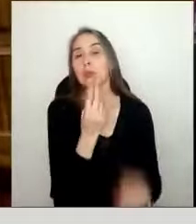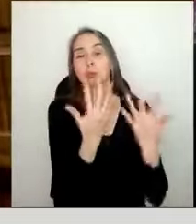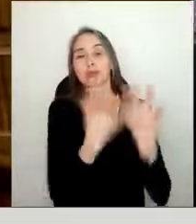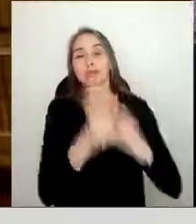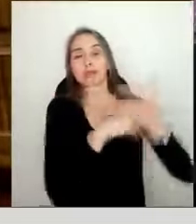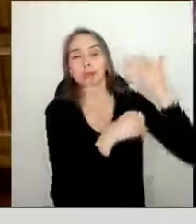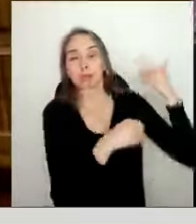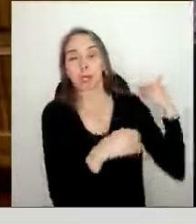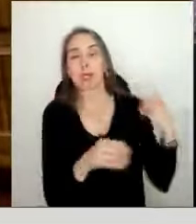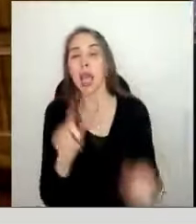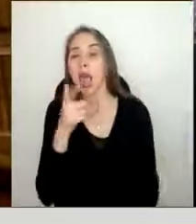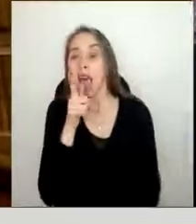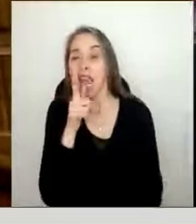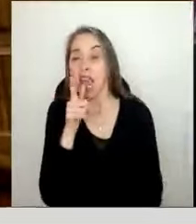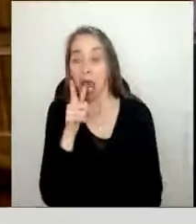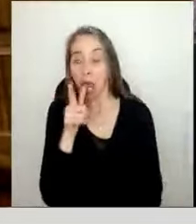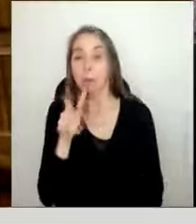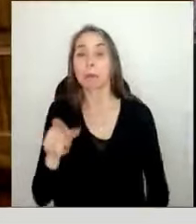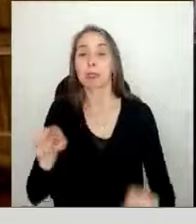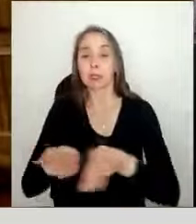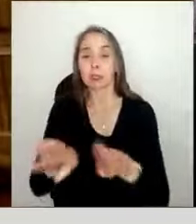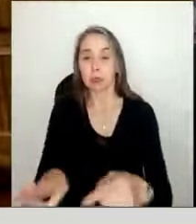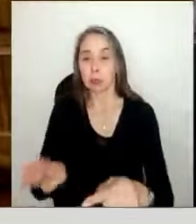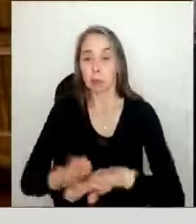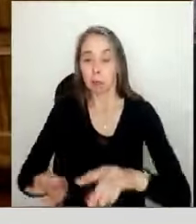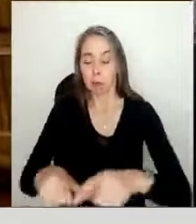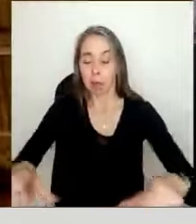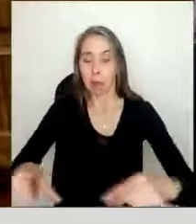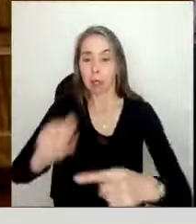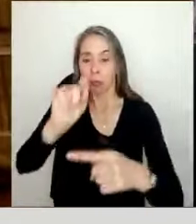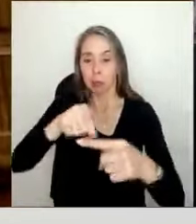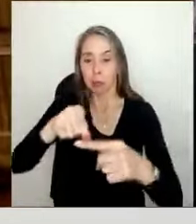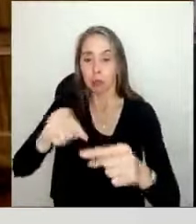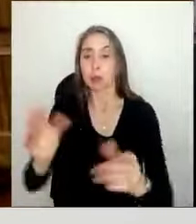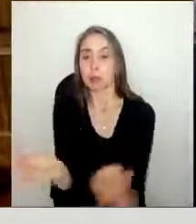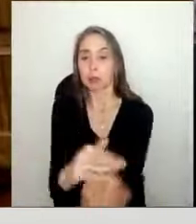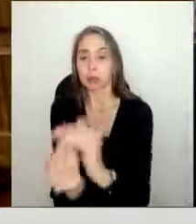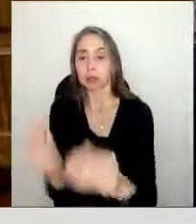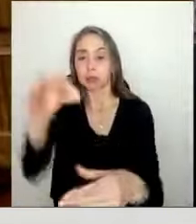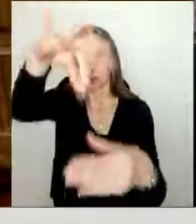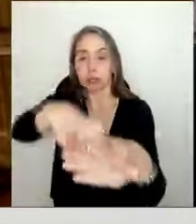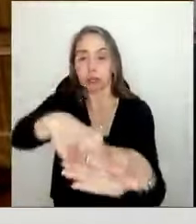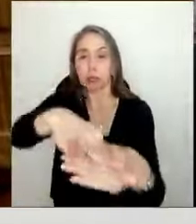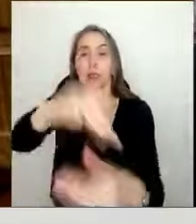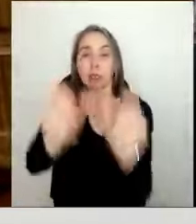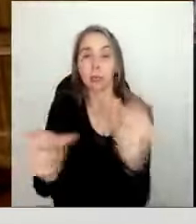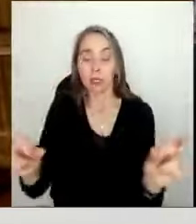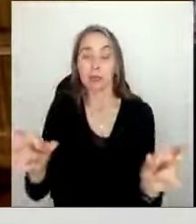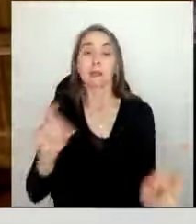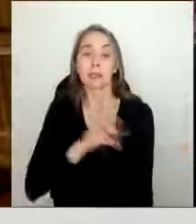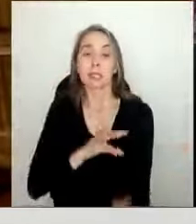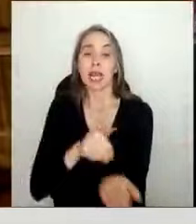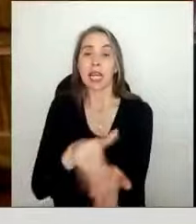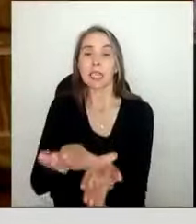lápiz reflejado en las urnas el alma de nuestra sociedad expresó su más profundo rechazo al proyecto